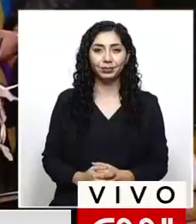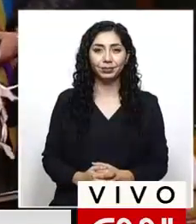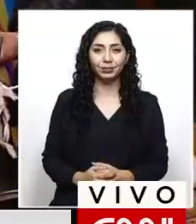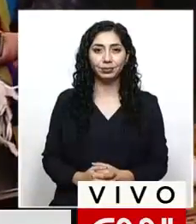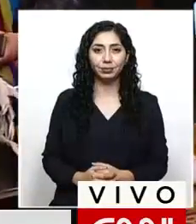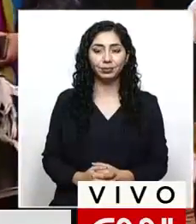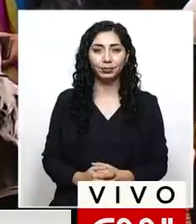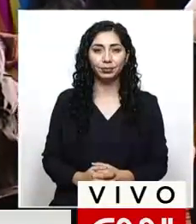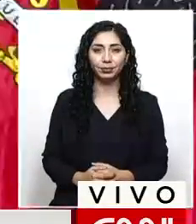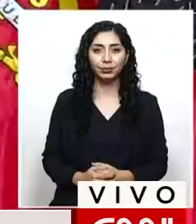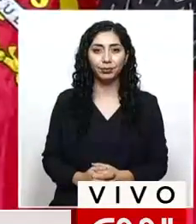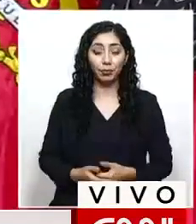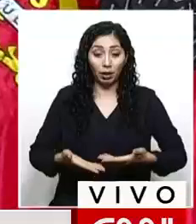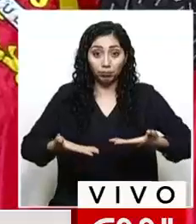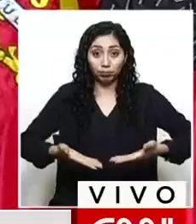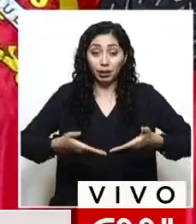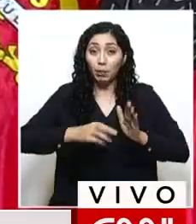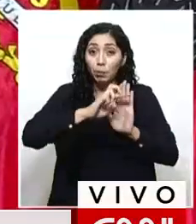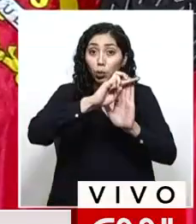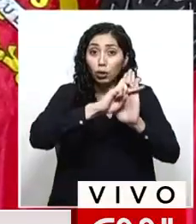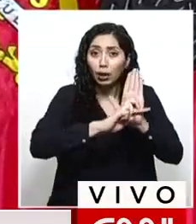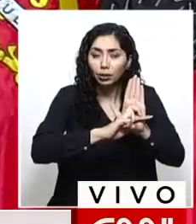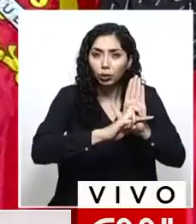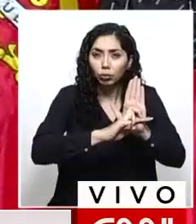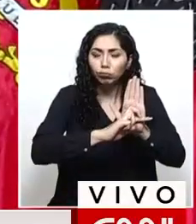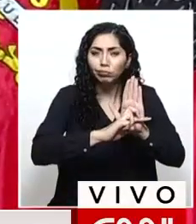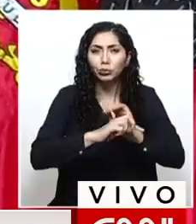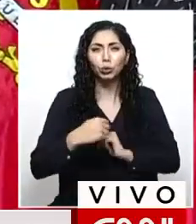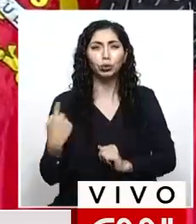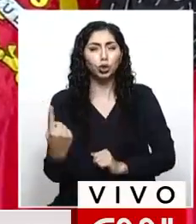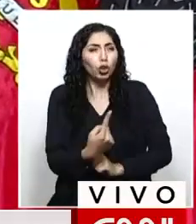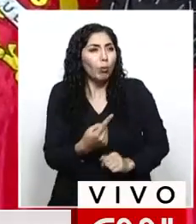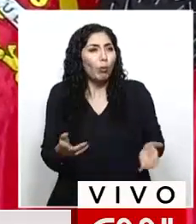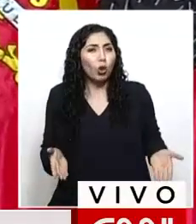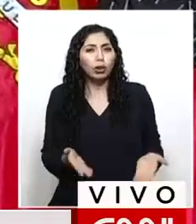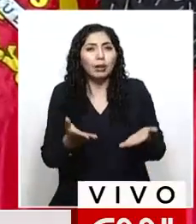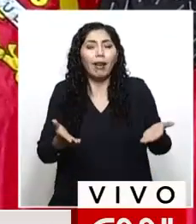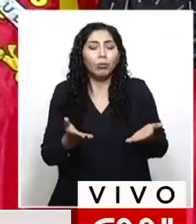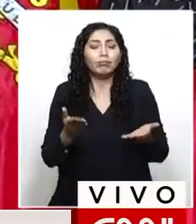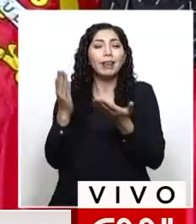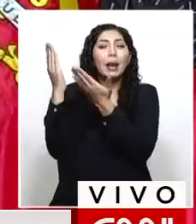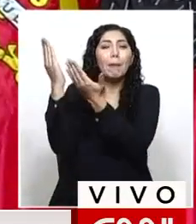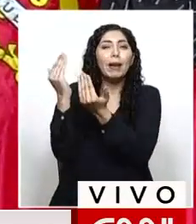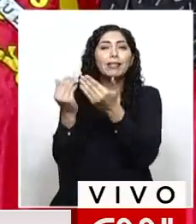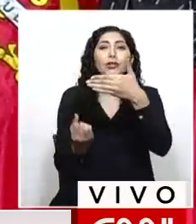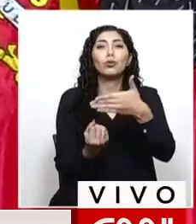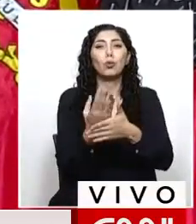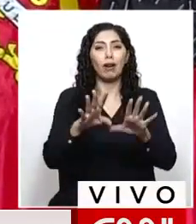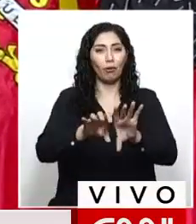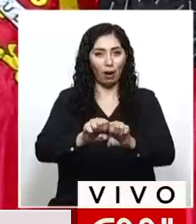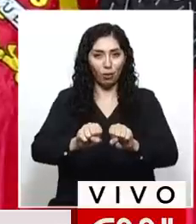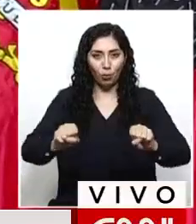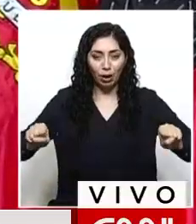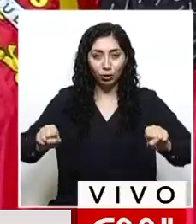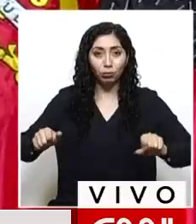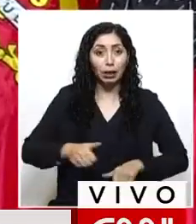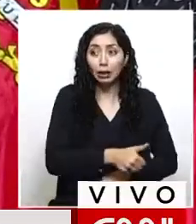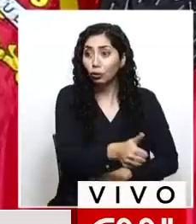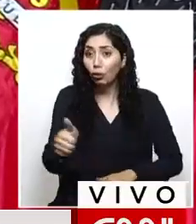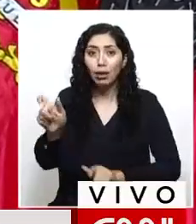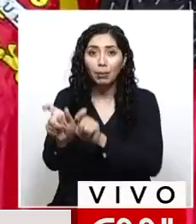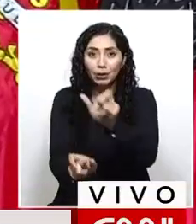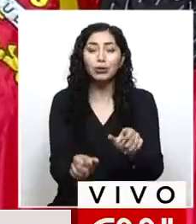En este proyecto nos movilizó la convicción, la esperanza de un nuevo acuerdo, del que todas y todos podíamos ser